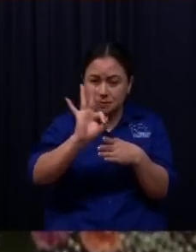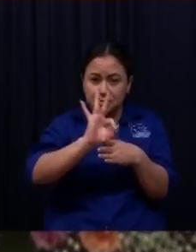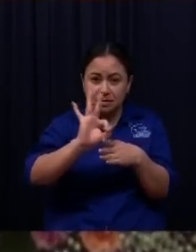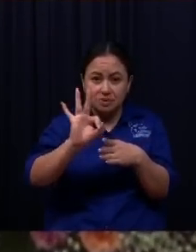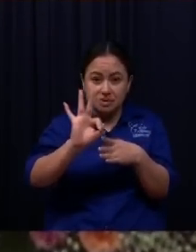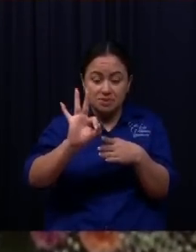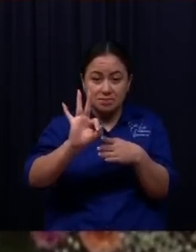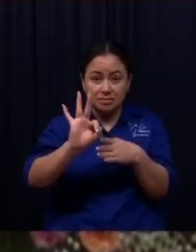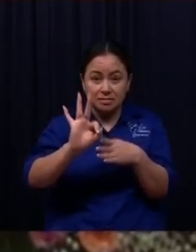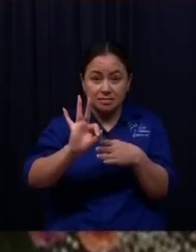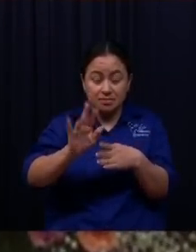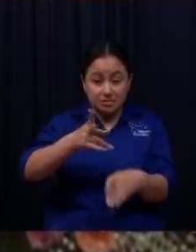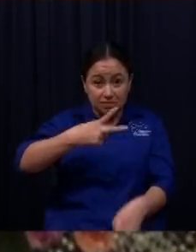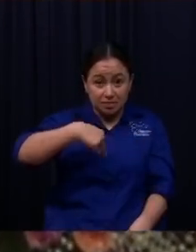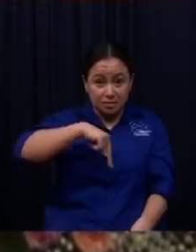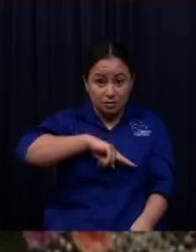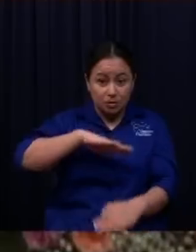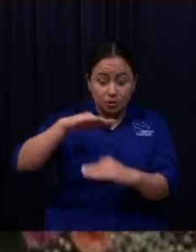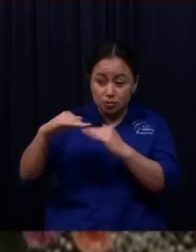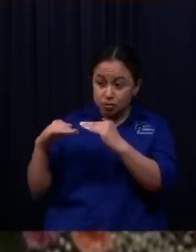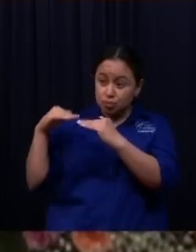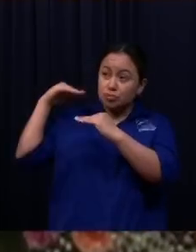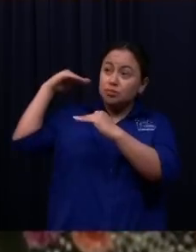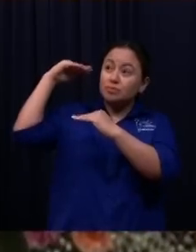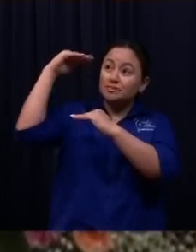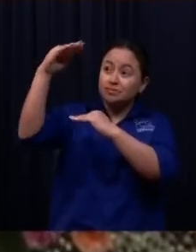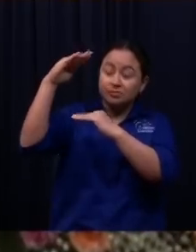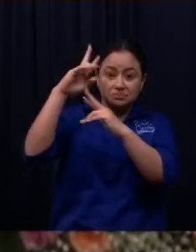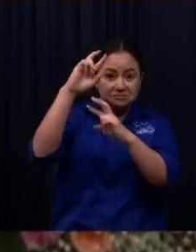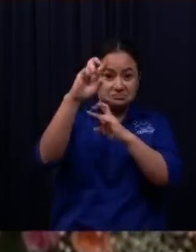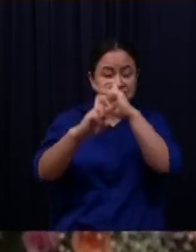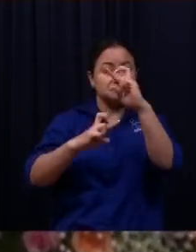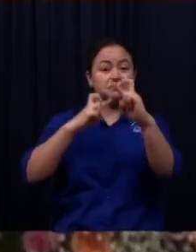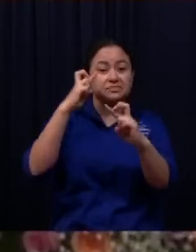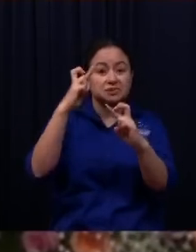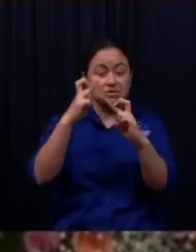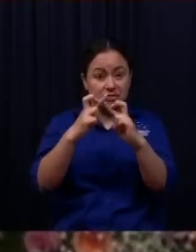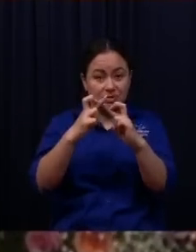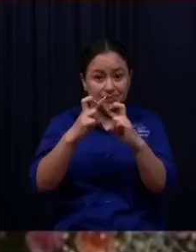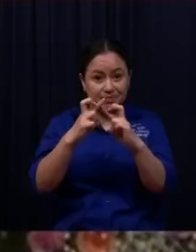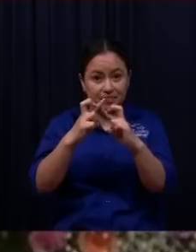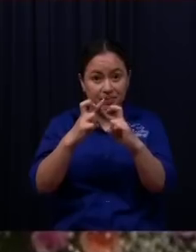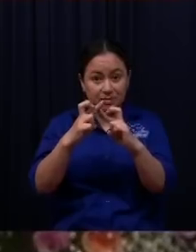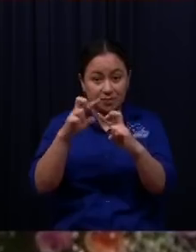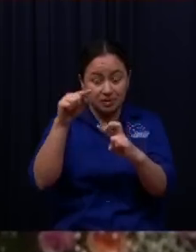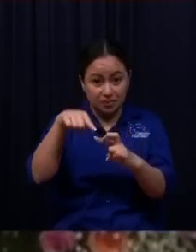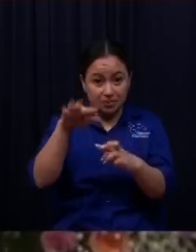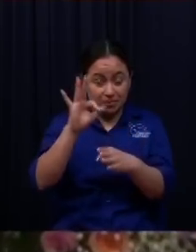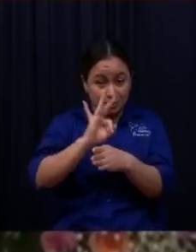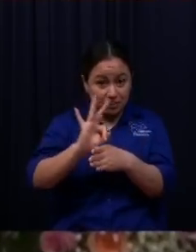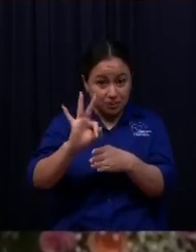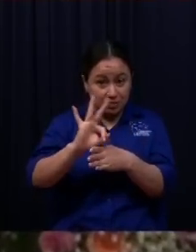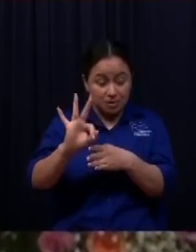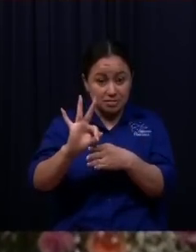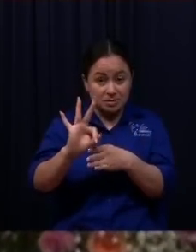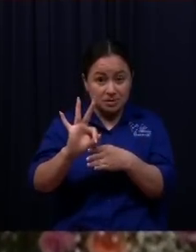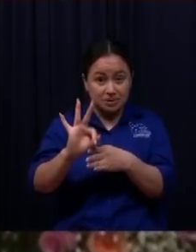esa plenitud, a esa estatura, y una de las herramientas es definitivamente la Santa Cena. ¿Por qué